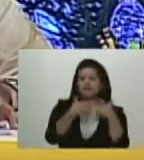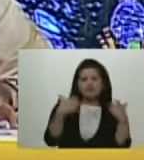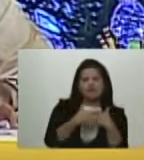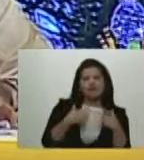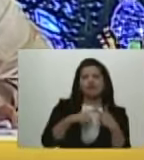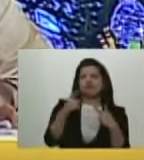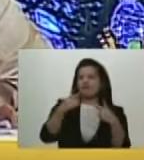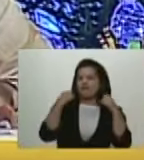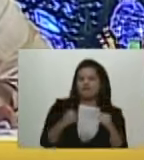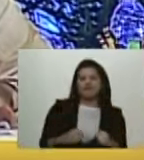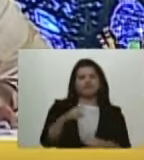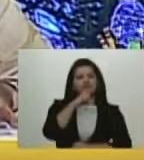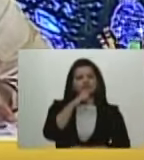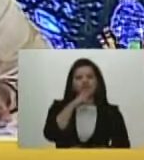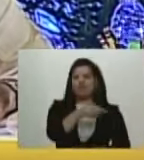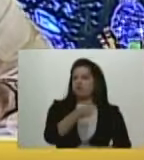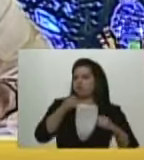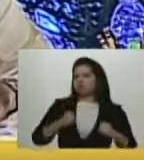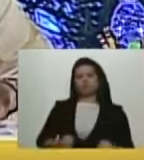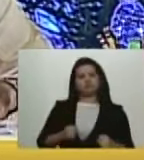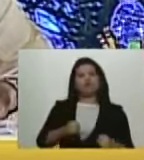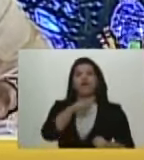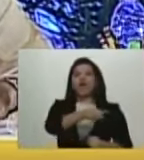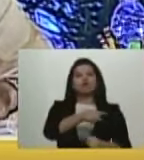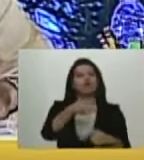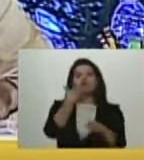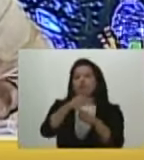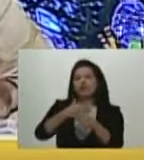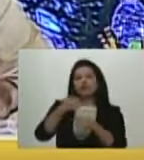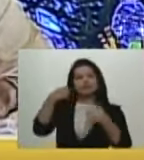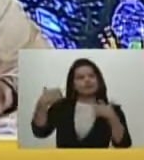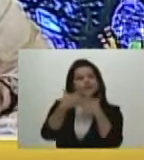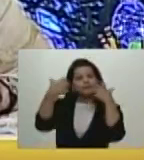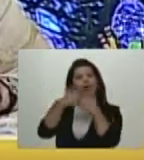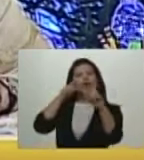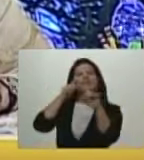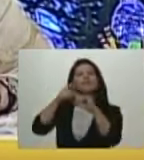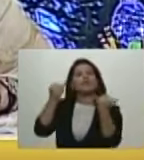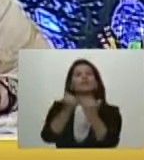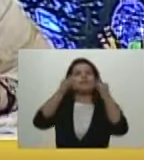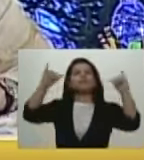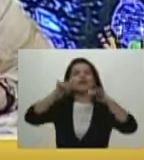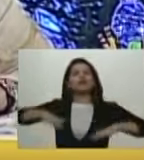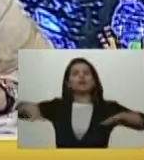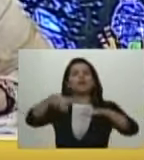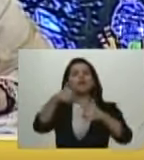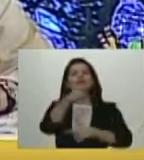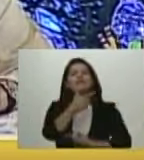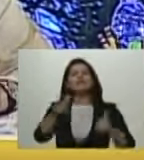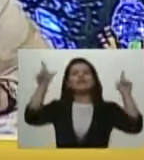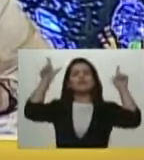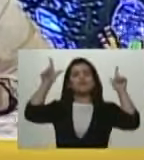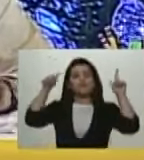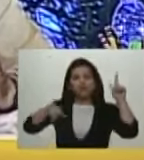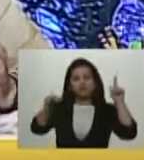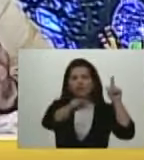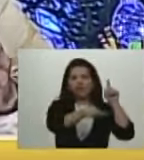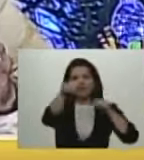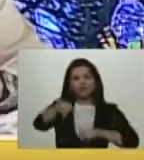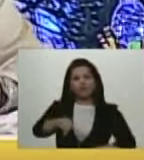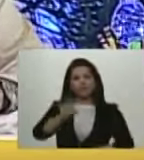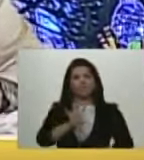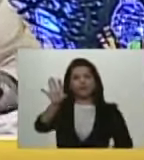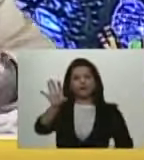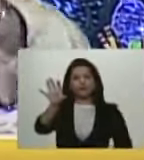que se dio por la libertad y la independencia de nuestro pueblo, de nuestra tierra, más allá de las fronteras de lo que hoy se conoce